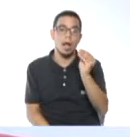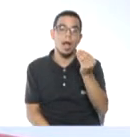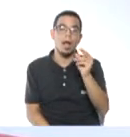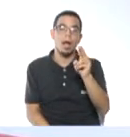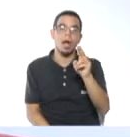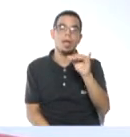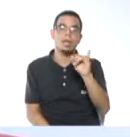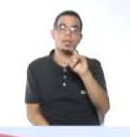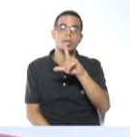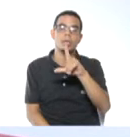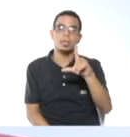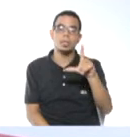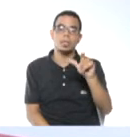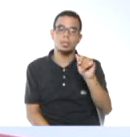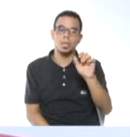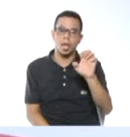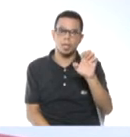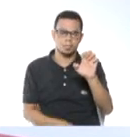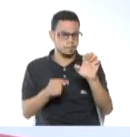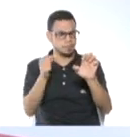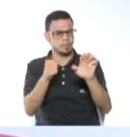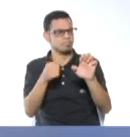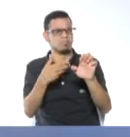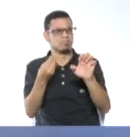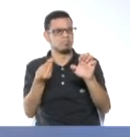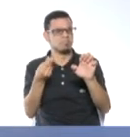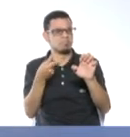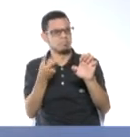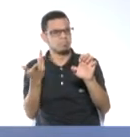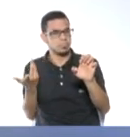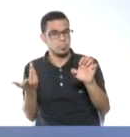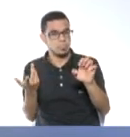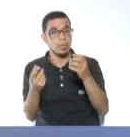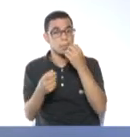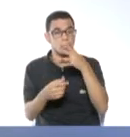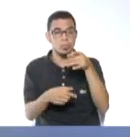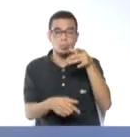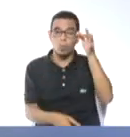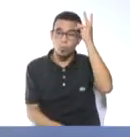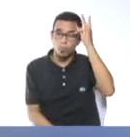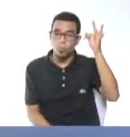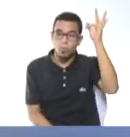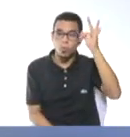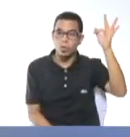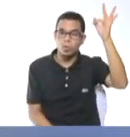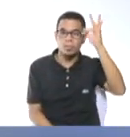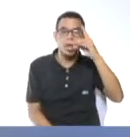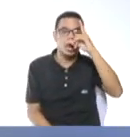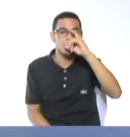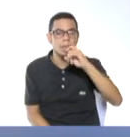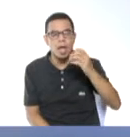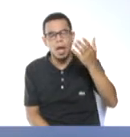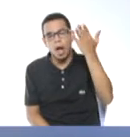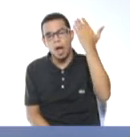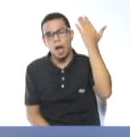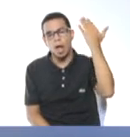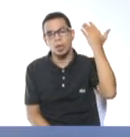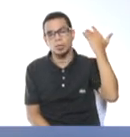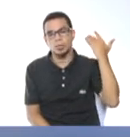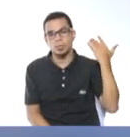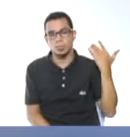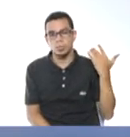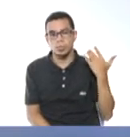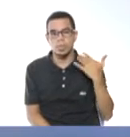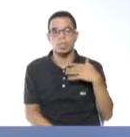cómo es ese principio? Bueno, el manaquillay es una filosofía ancestral que rige en